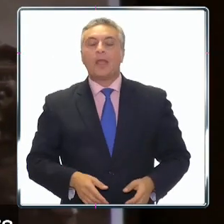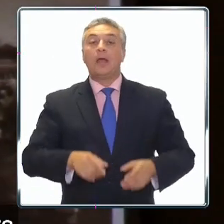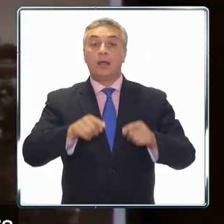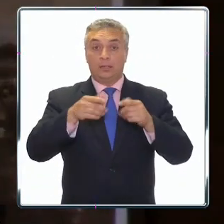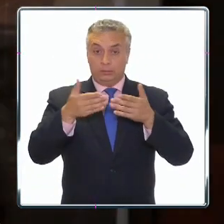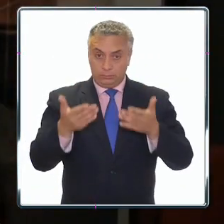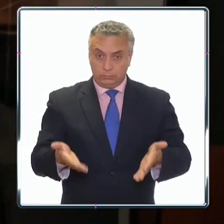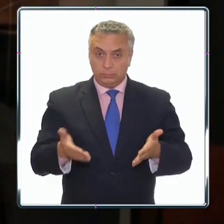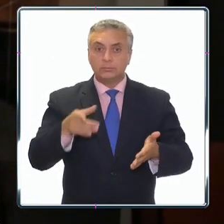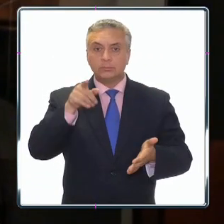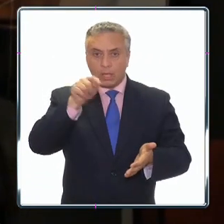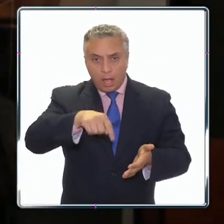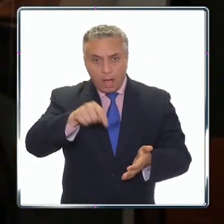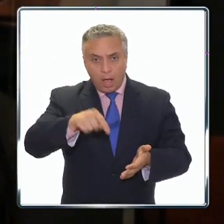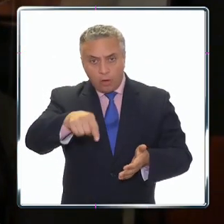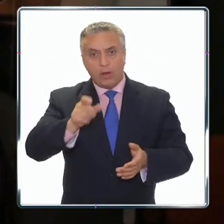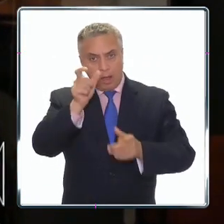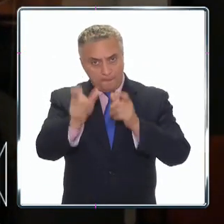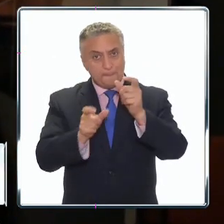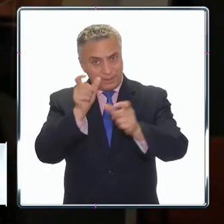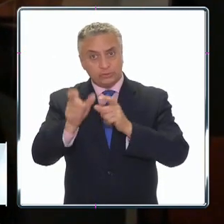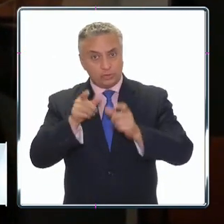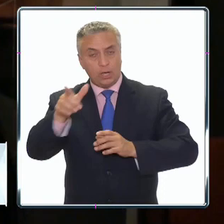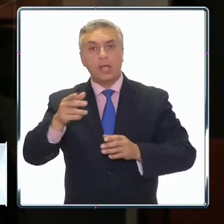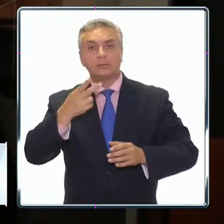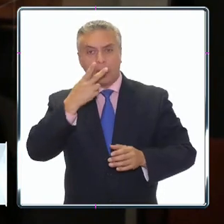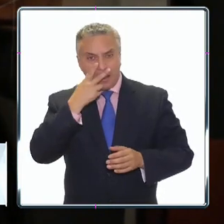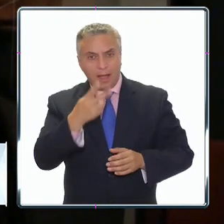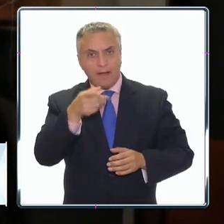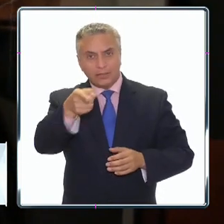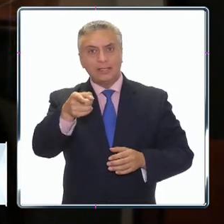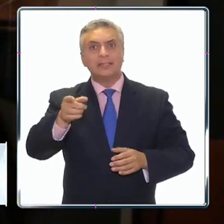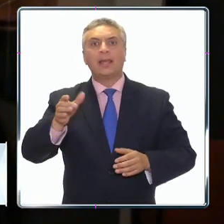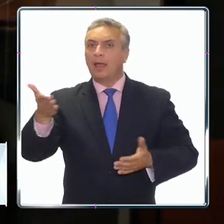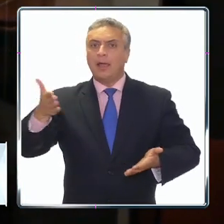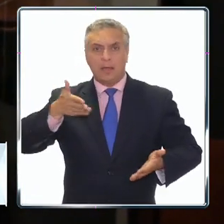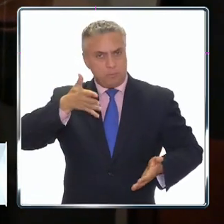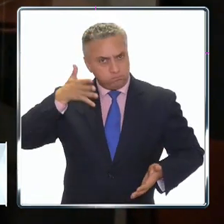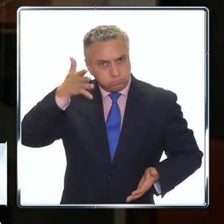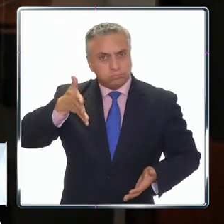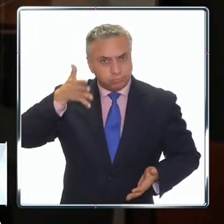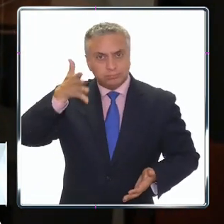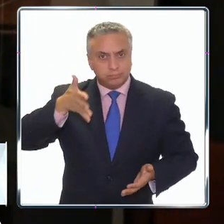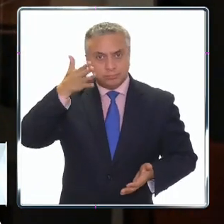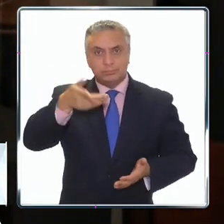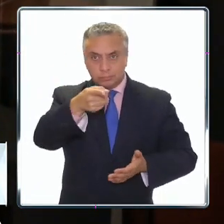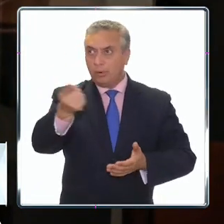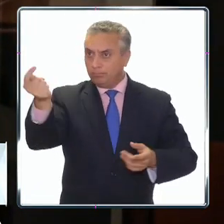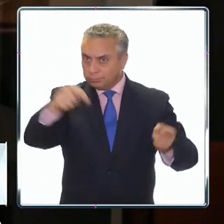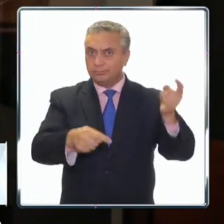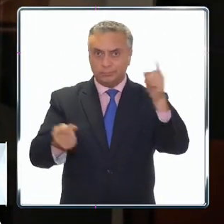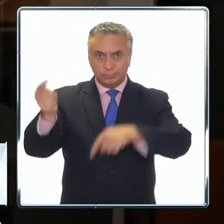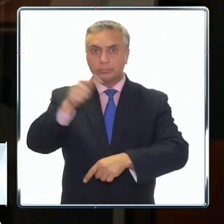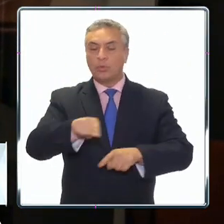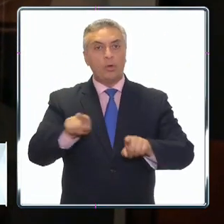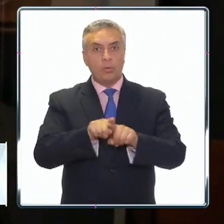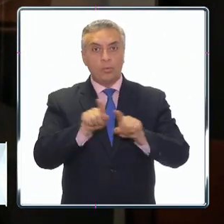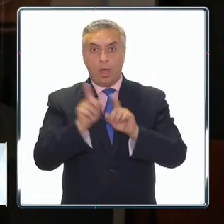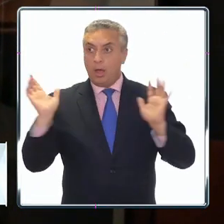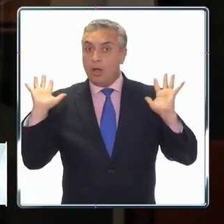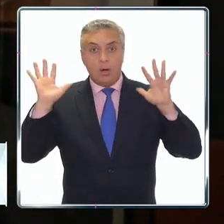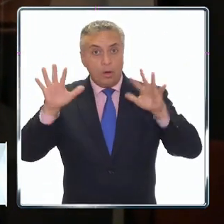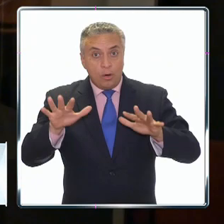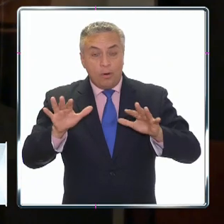que llegara la gente a escuchar a nuestros carpinteros de ribera, de contar con la presencia de ellos, también todo un éxito